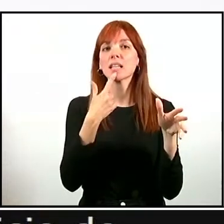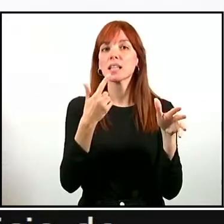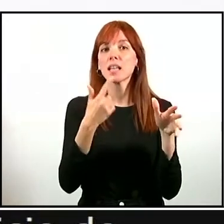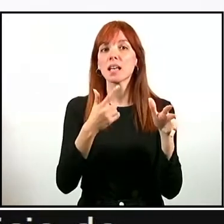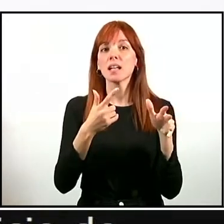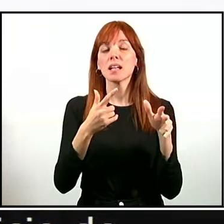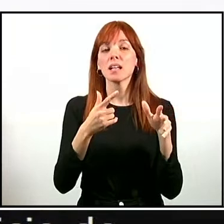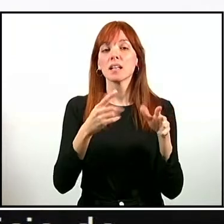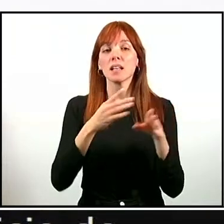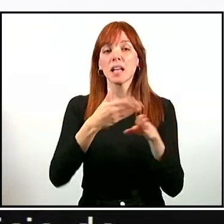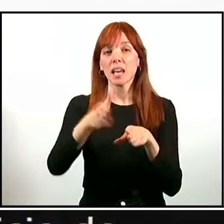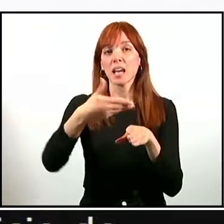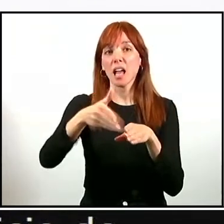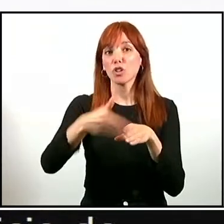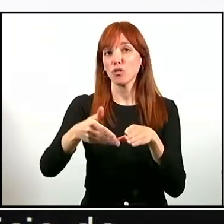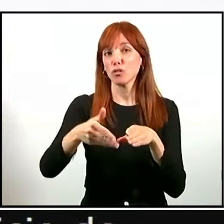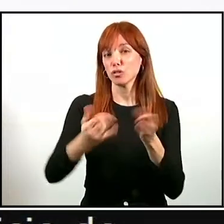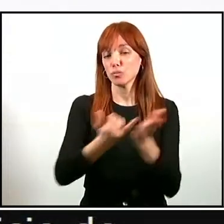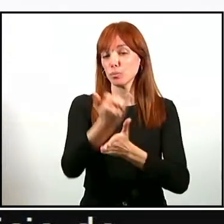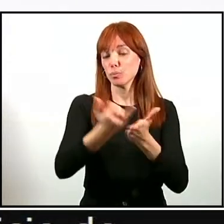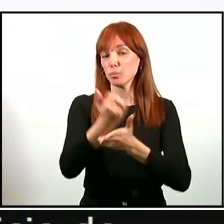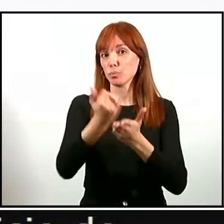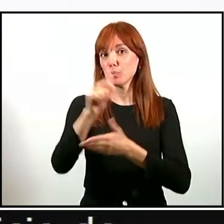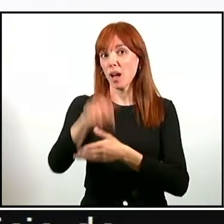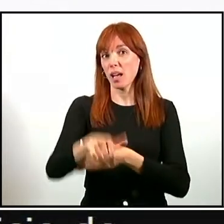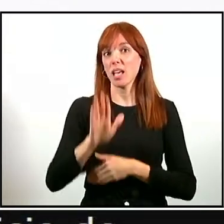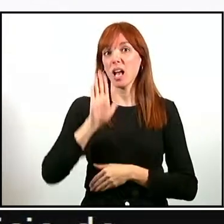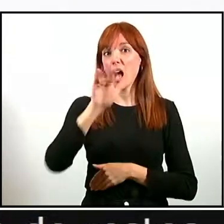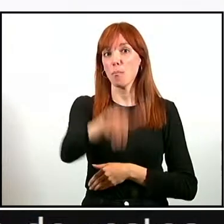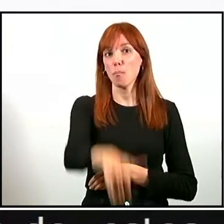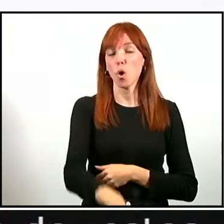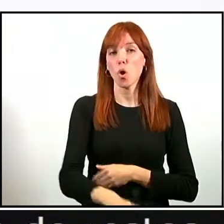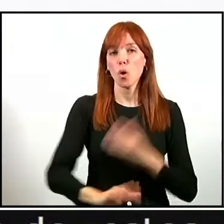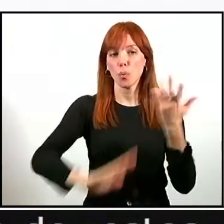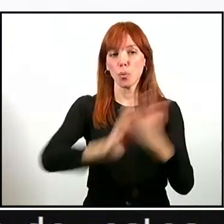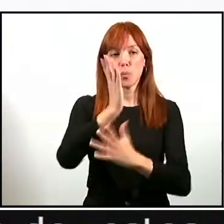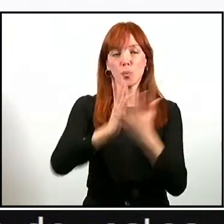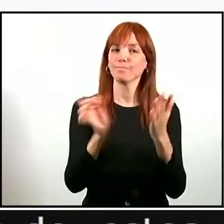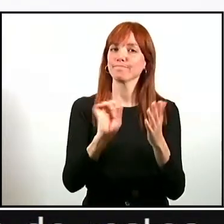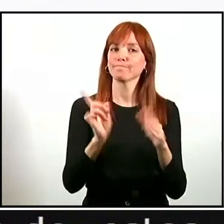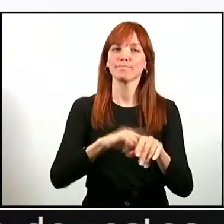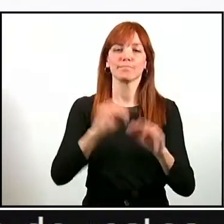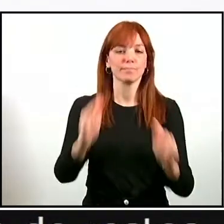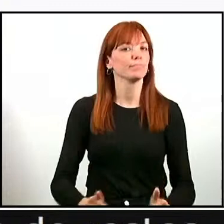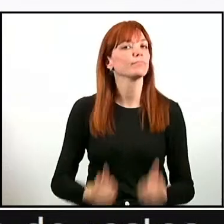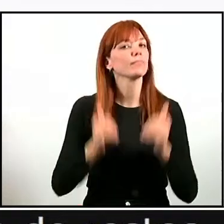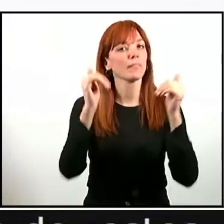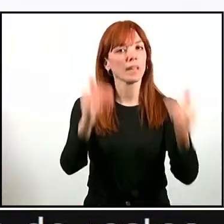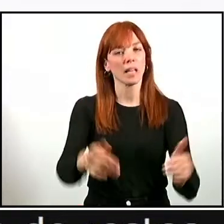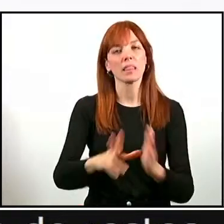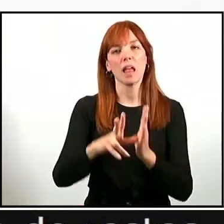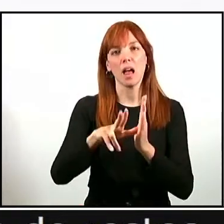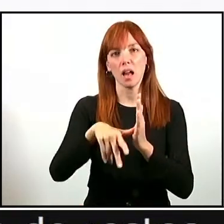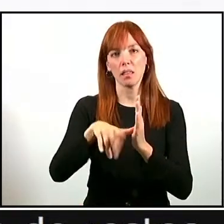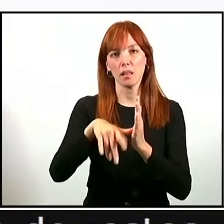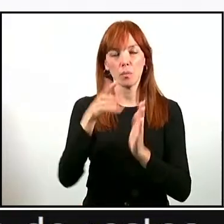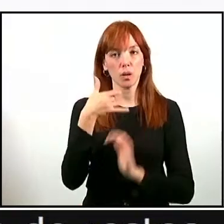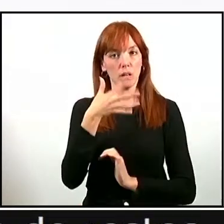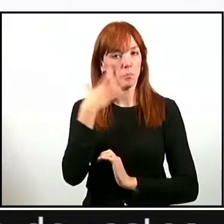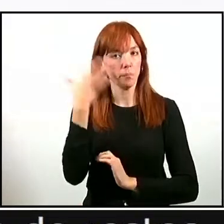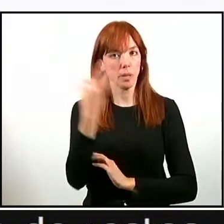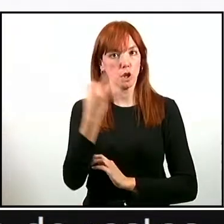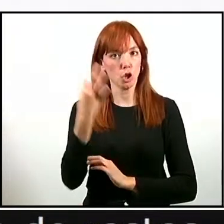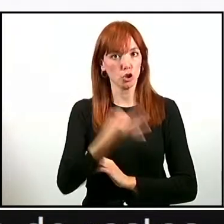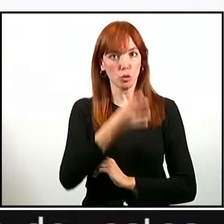de restos agrícolas en el campo debido a las previsiones del ascenso de temperaturas y el elevado riesgo de incendios que tenemos en